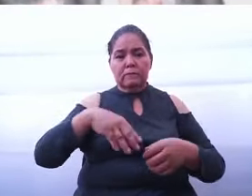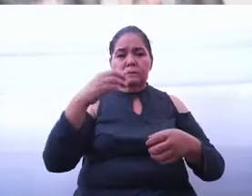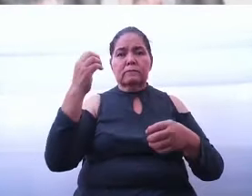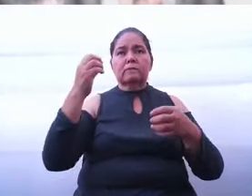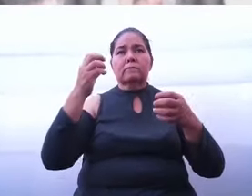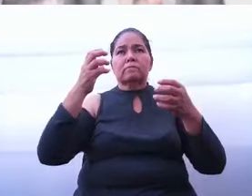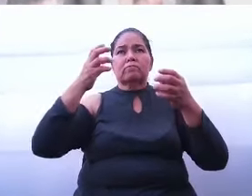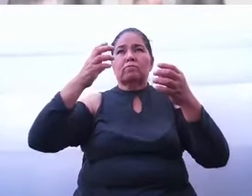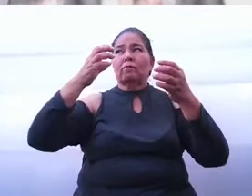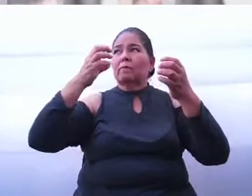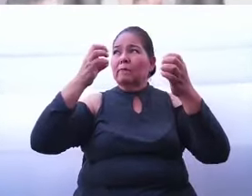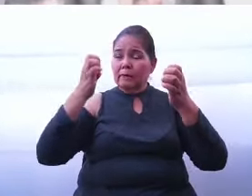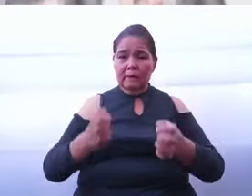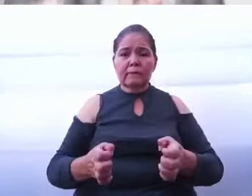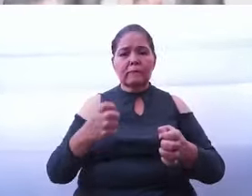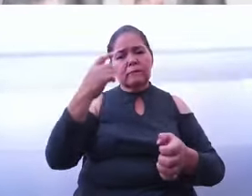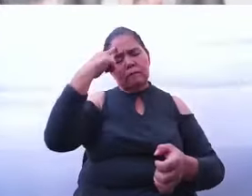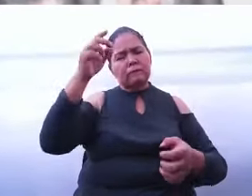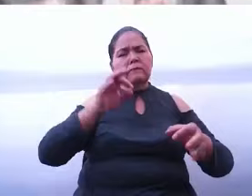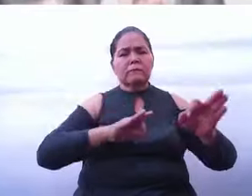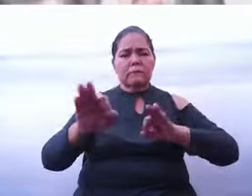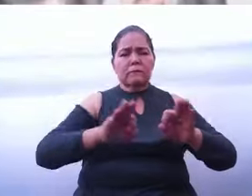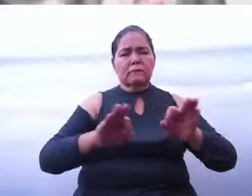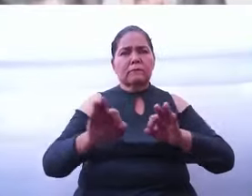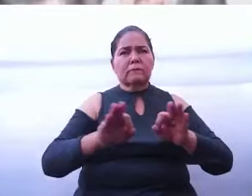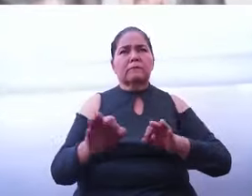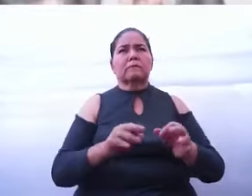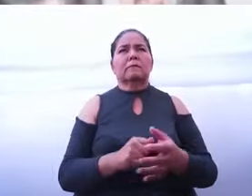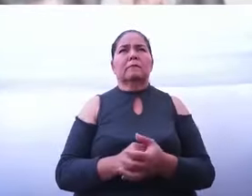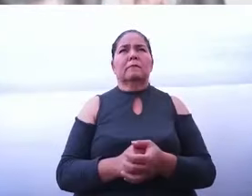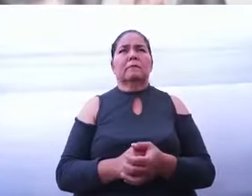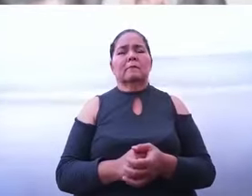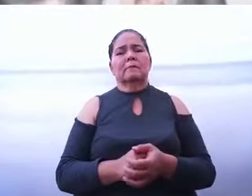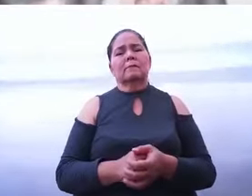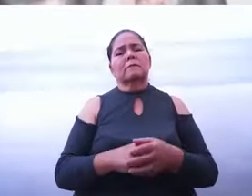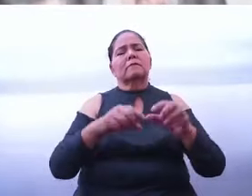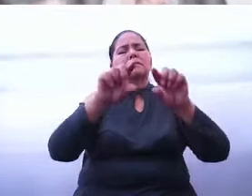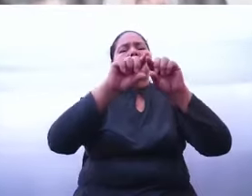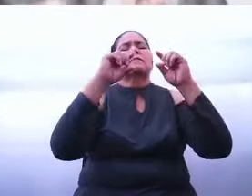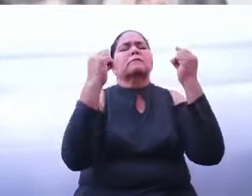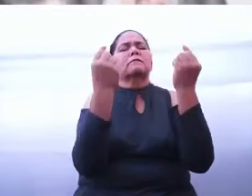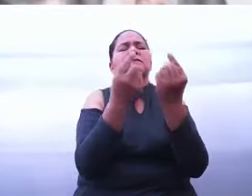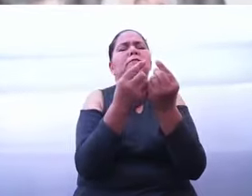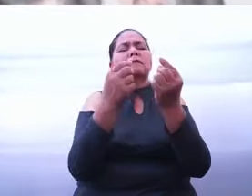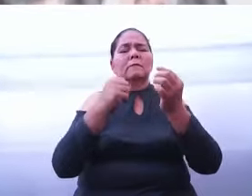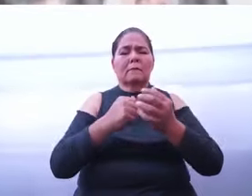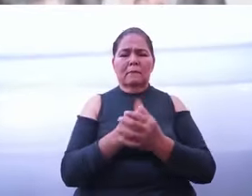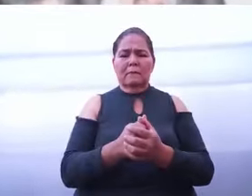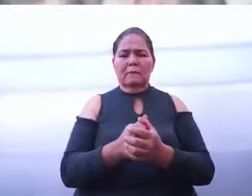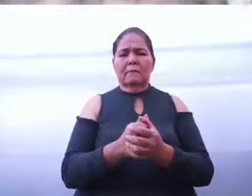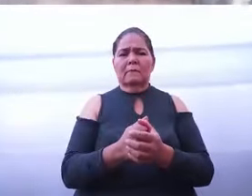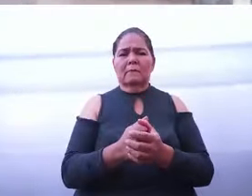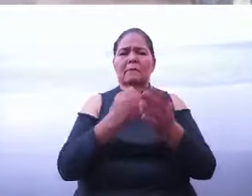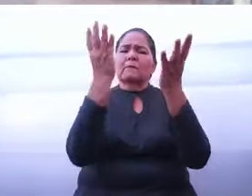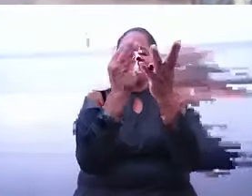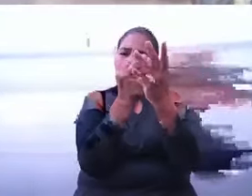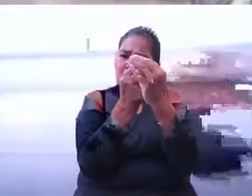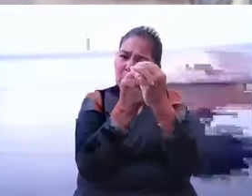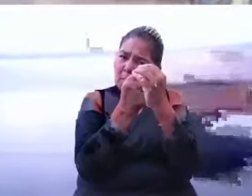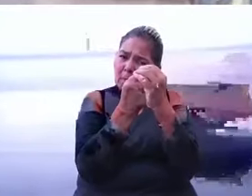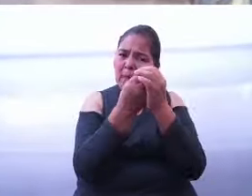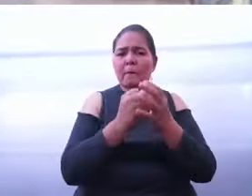no estamos solos, estamos trabajando en equipo y así lo vamos a seguir haciendo. Yo tengo que decirles